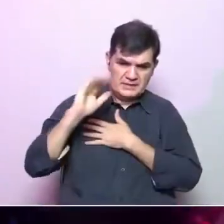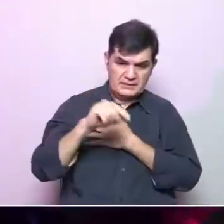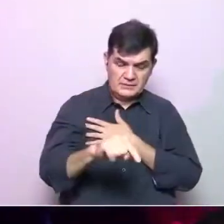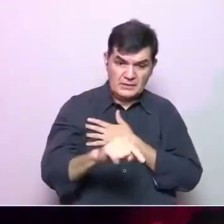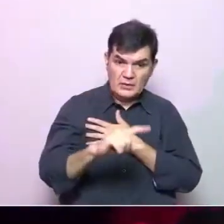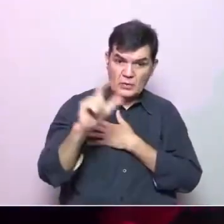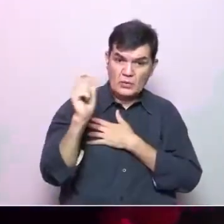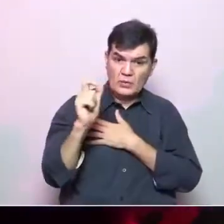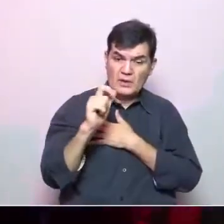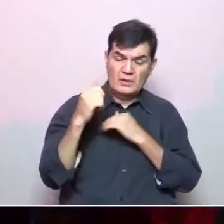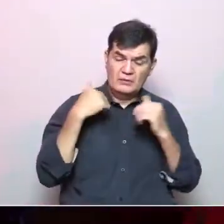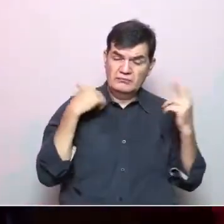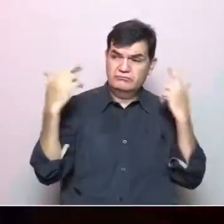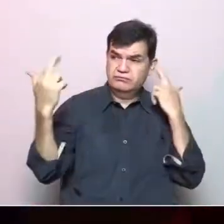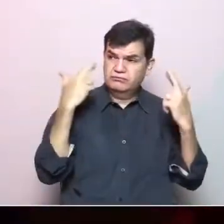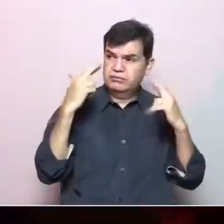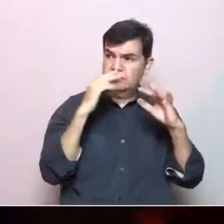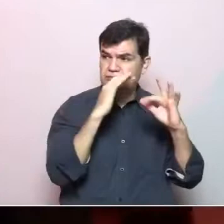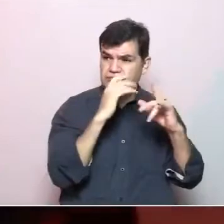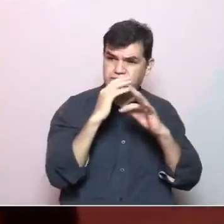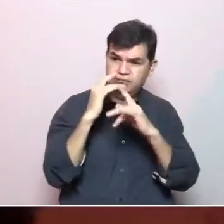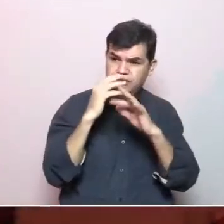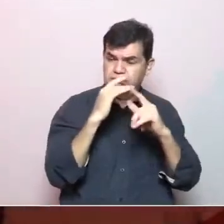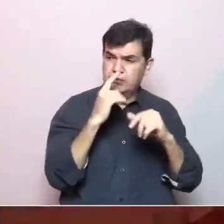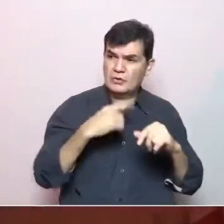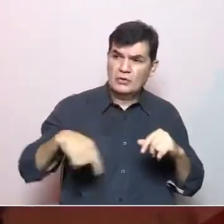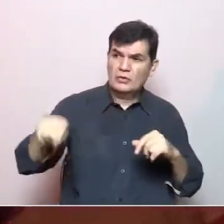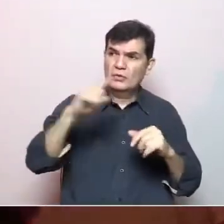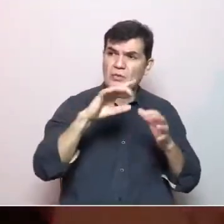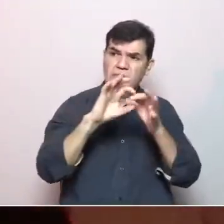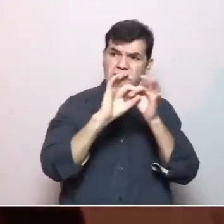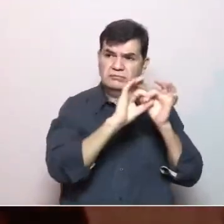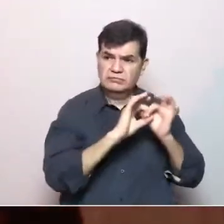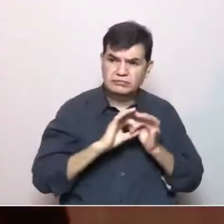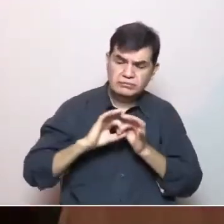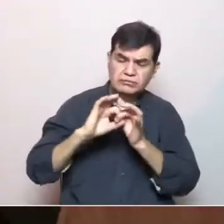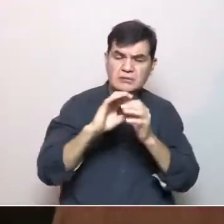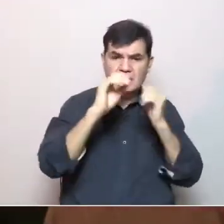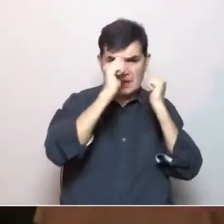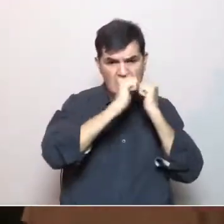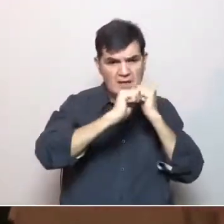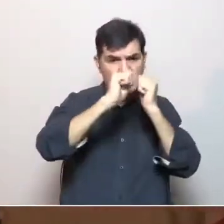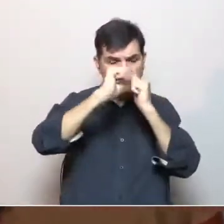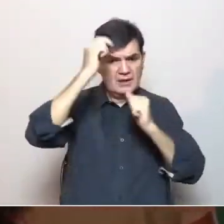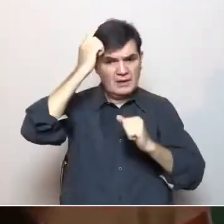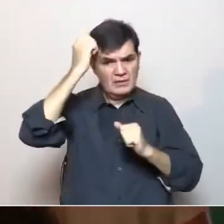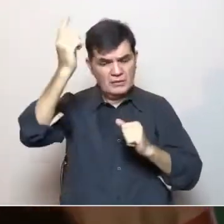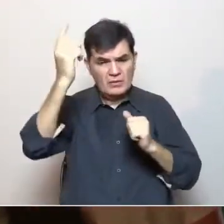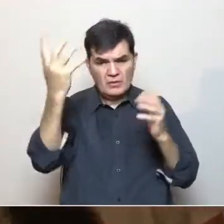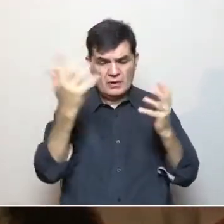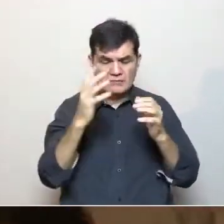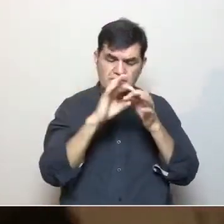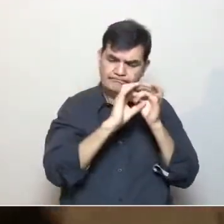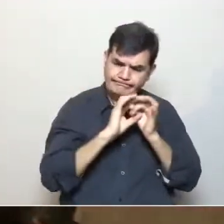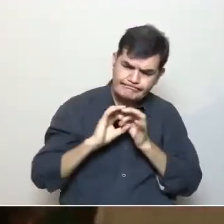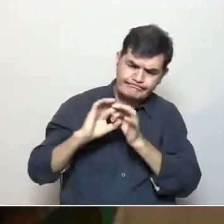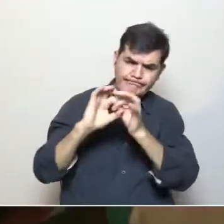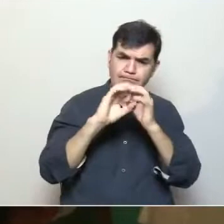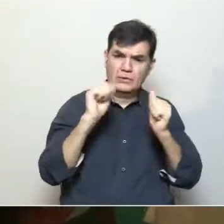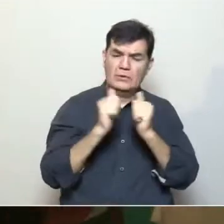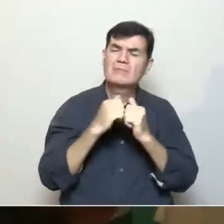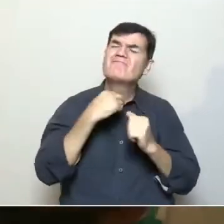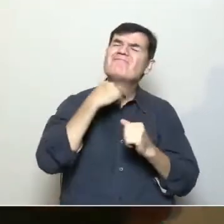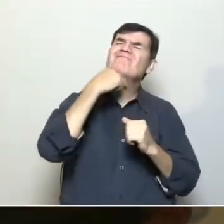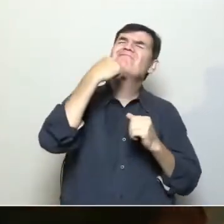Cuando sonaban pues las trompetas y cantaban todos a una para alabar y dar gracias a Jehová, y a medida que alzaban la